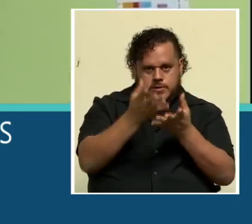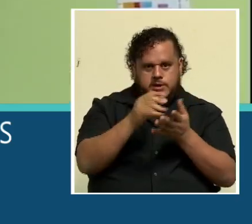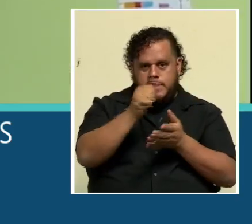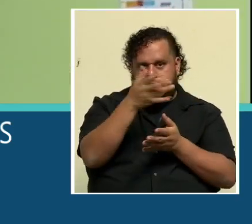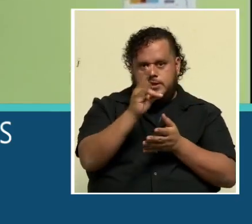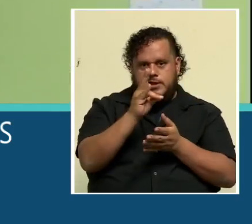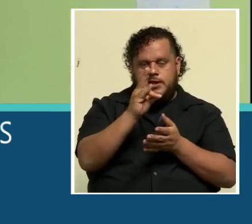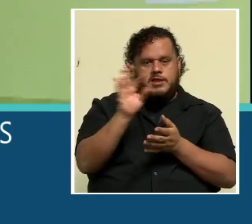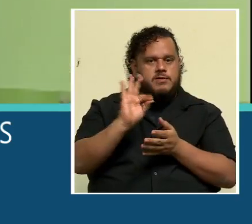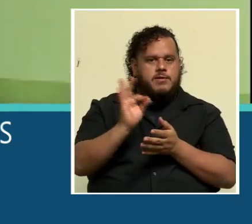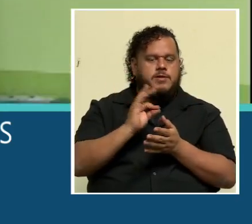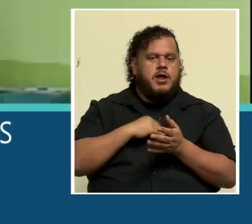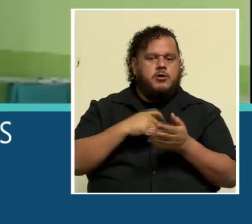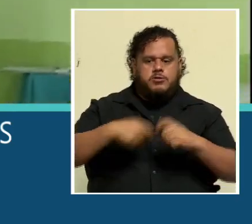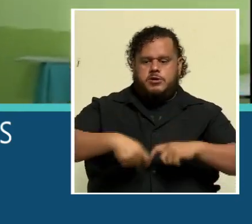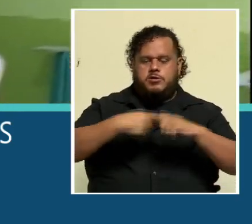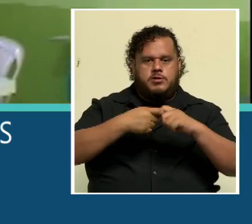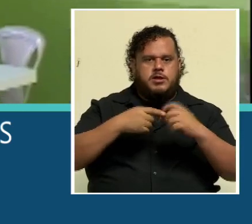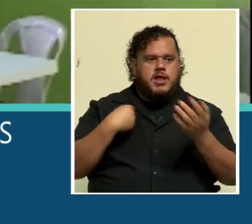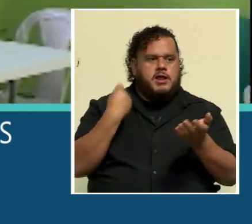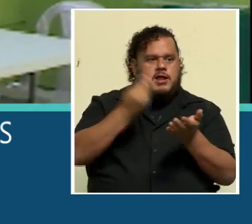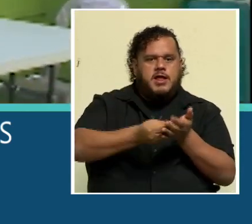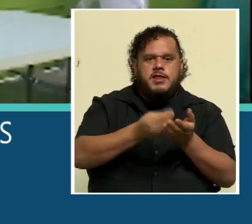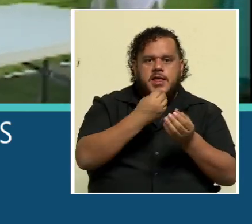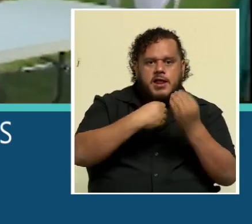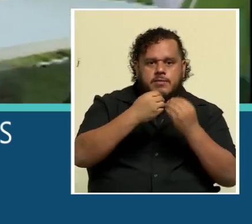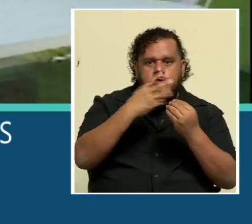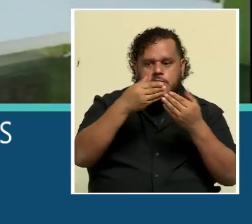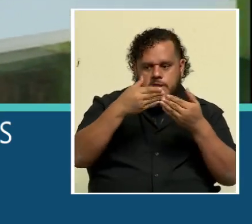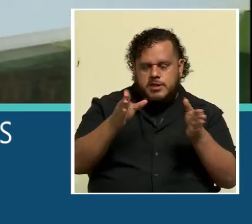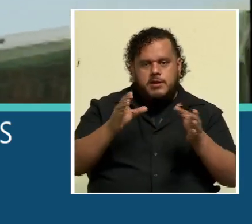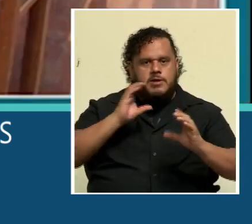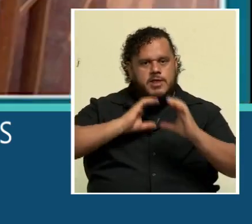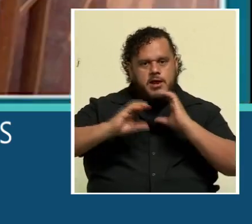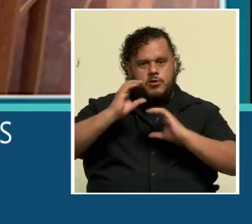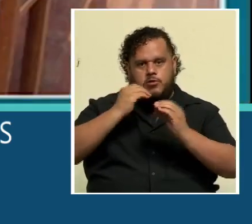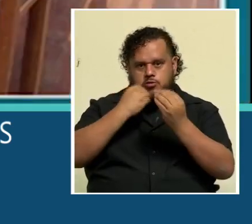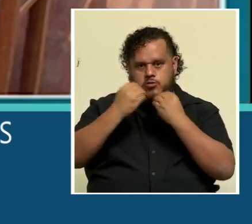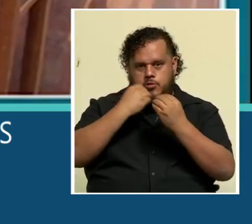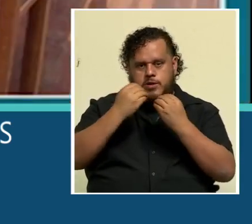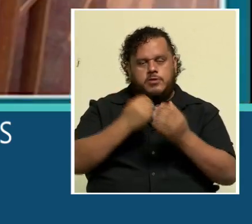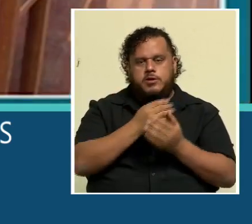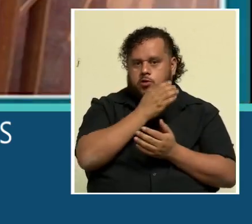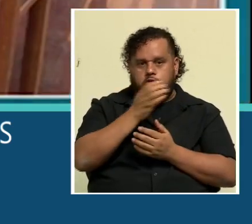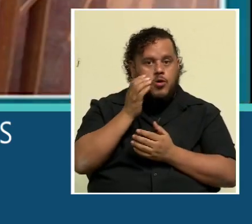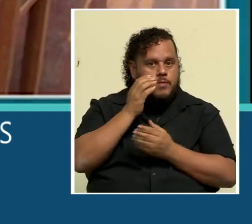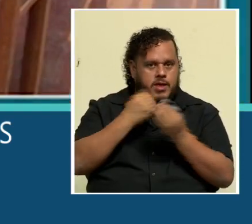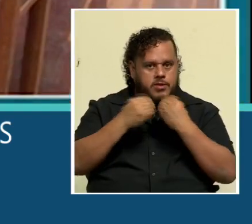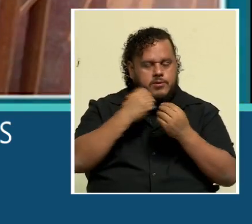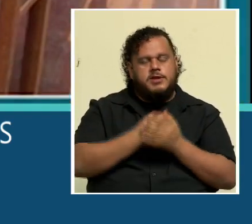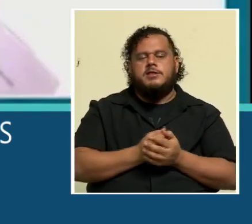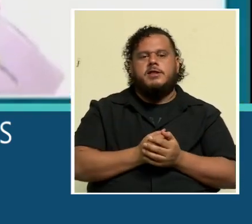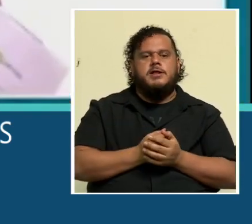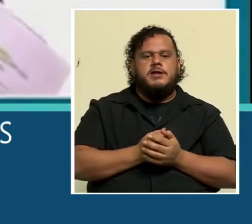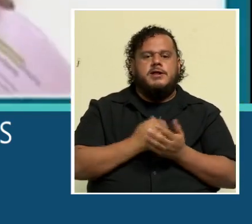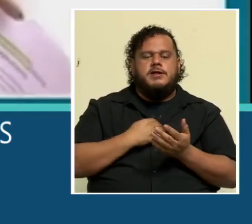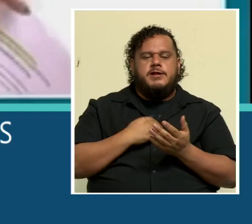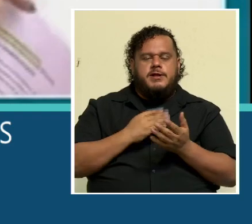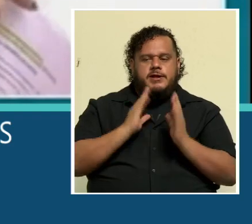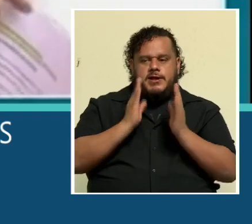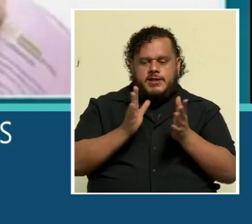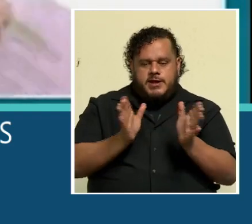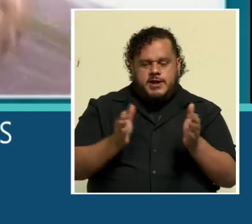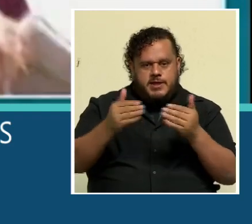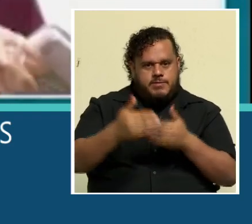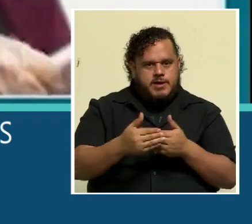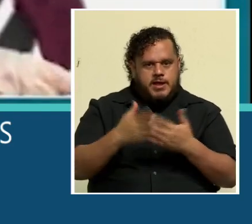febrero se suspende la donación de paquetes de alimentos y se abrirá los comedores. Sin embargo, la entrega de paquetes de alimentación queda